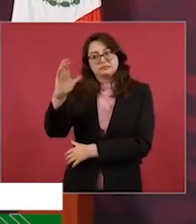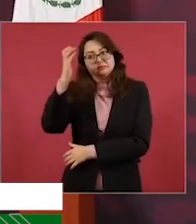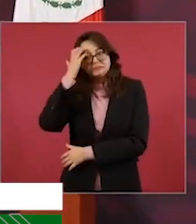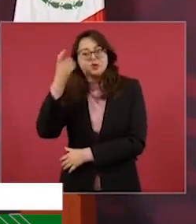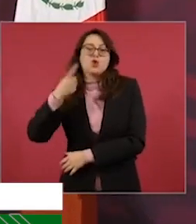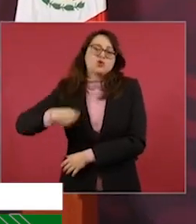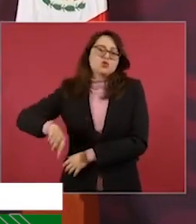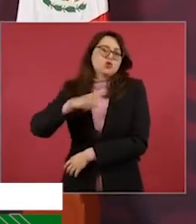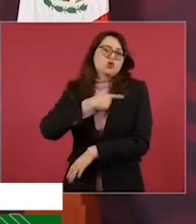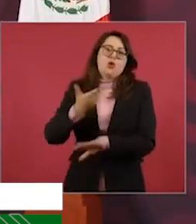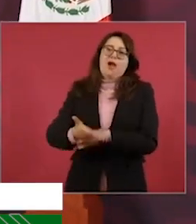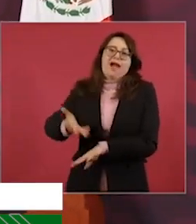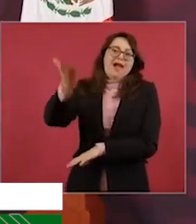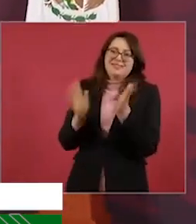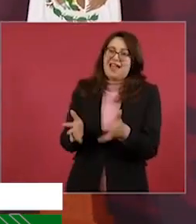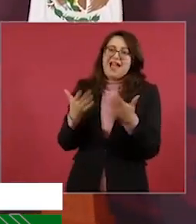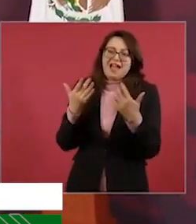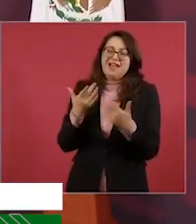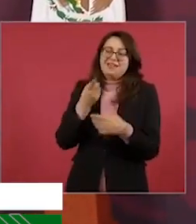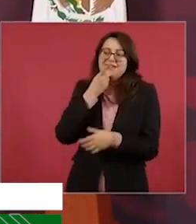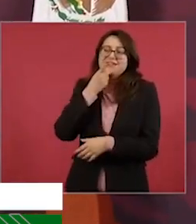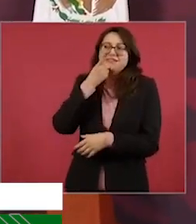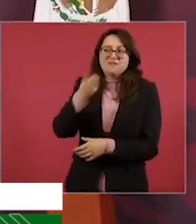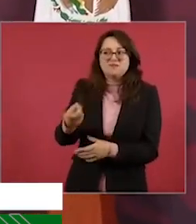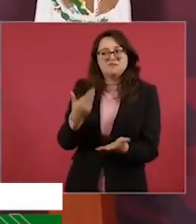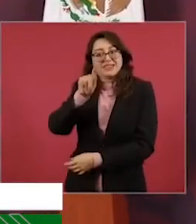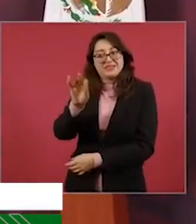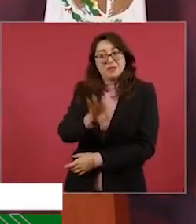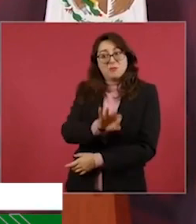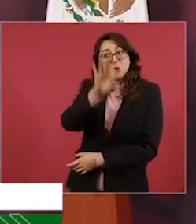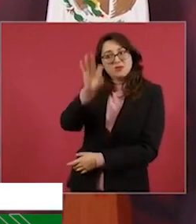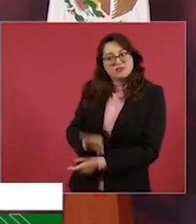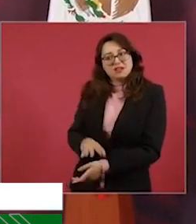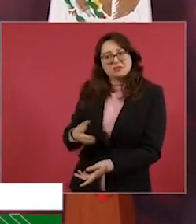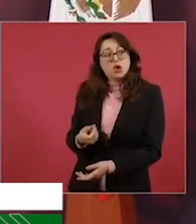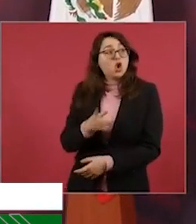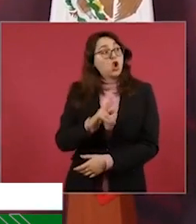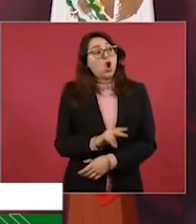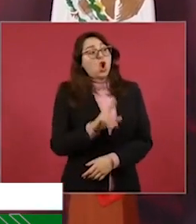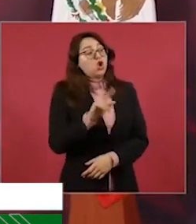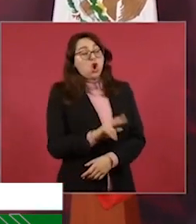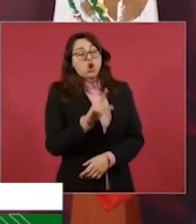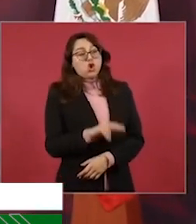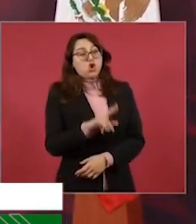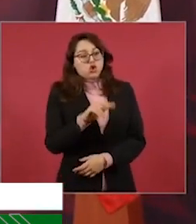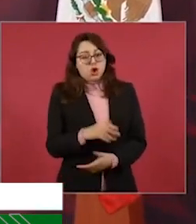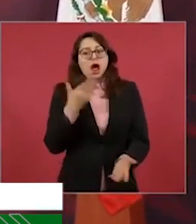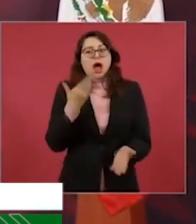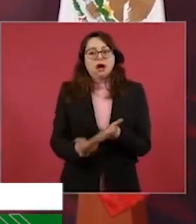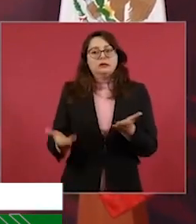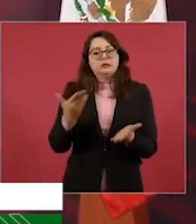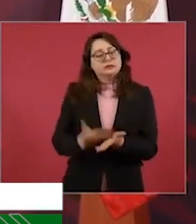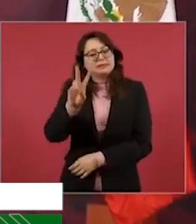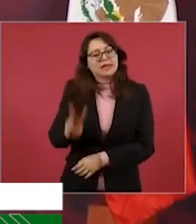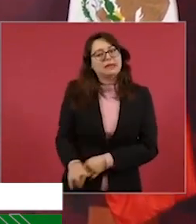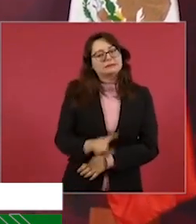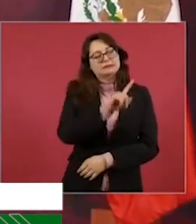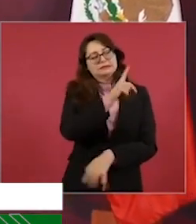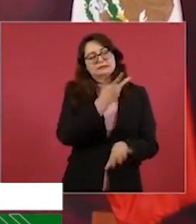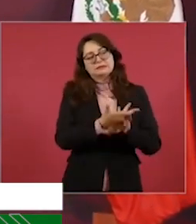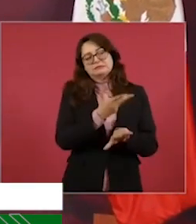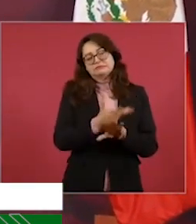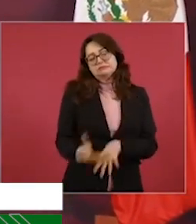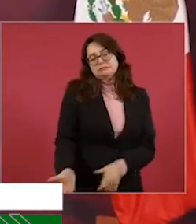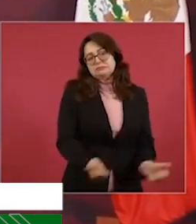70%, cuando menos, de las armas que se introducen a México son de origen estadounidense, porque no